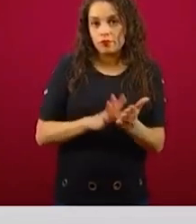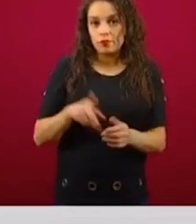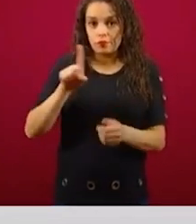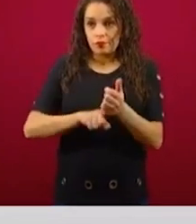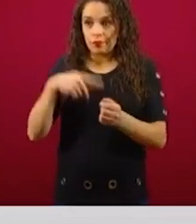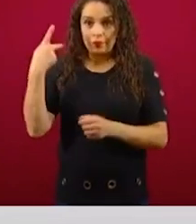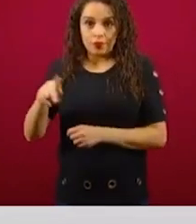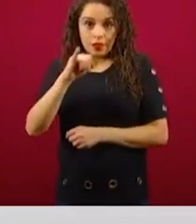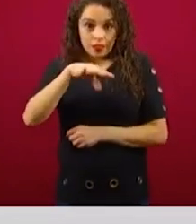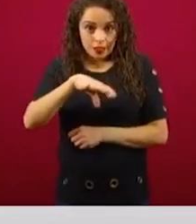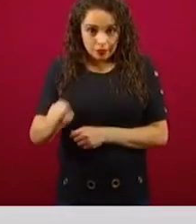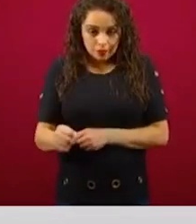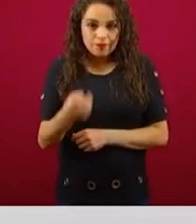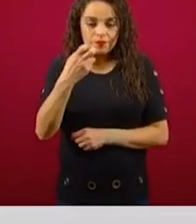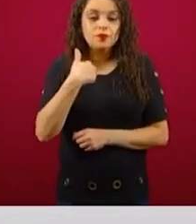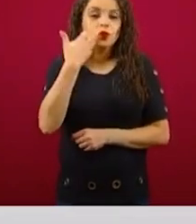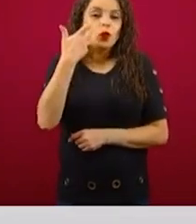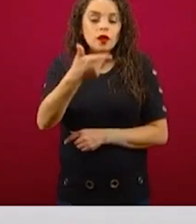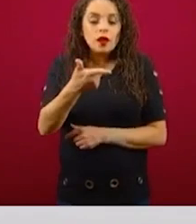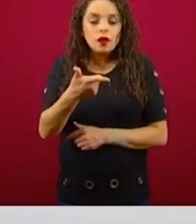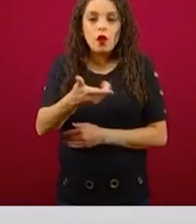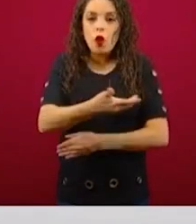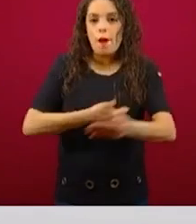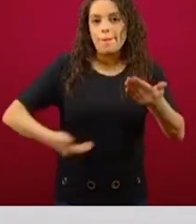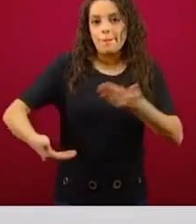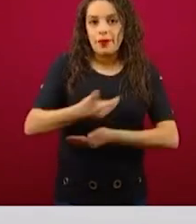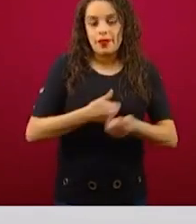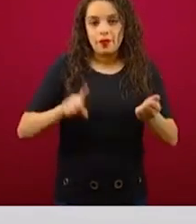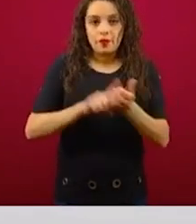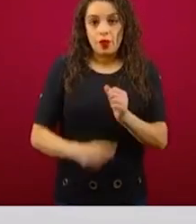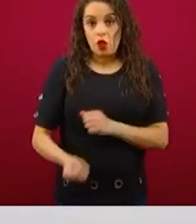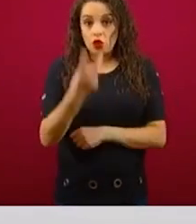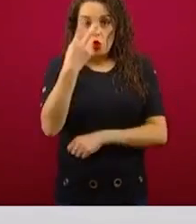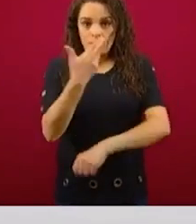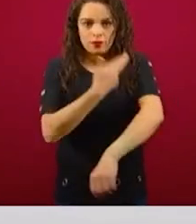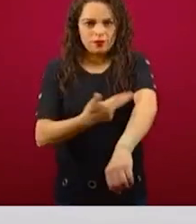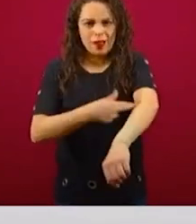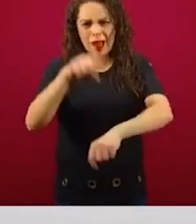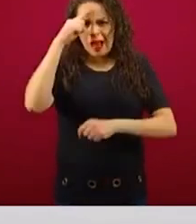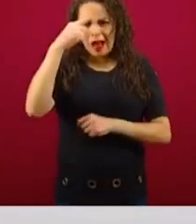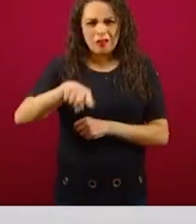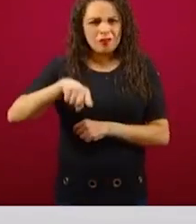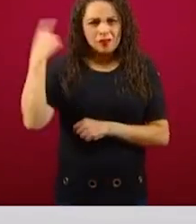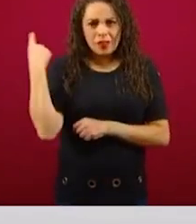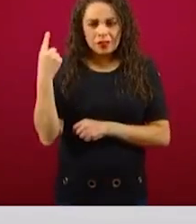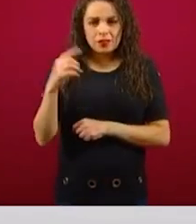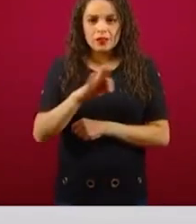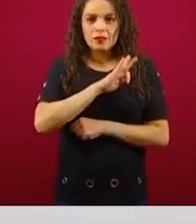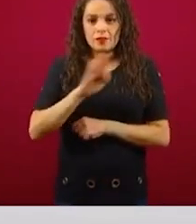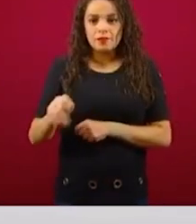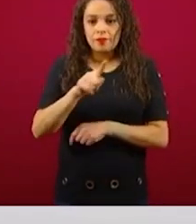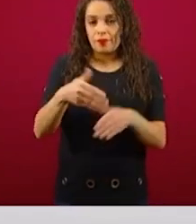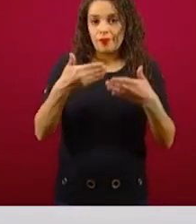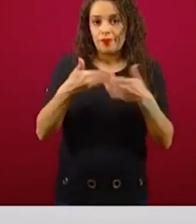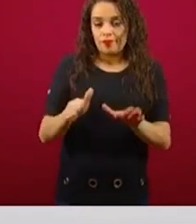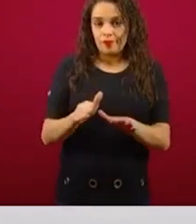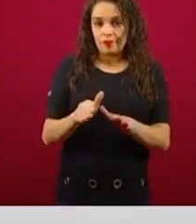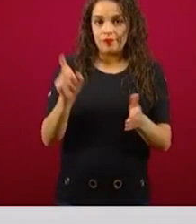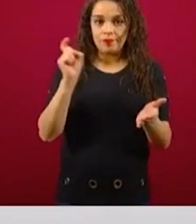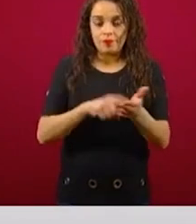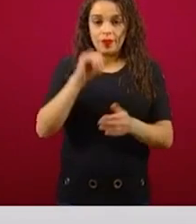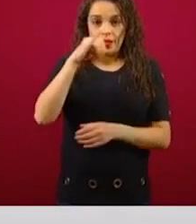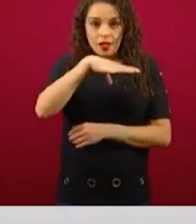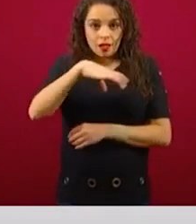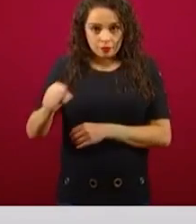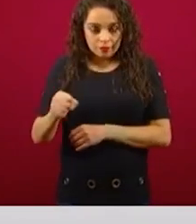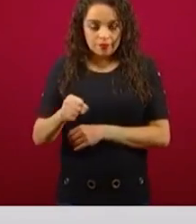aquí yo lo que les quiero comentar o compartir es que hay dos trámites muy sencillos a los cuales se pueden acceder desde nuestra página del IMSS. Uno es